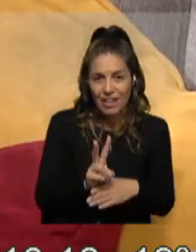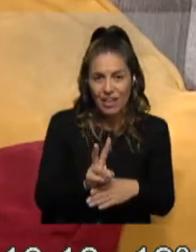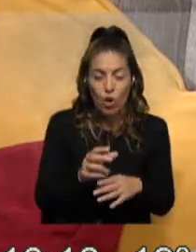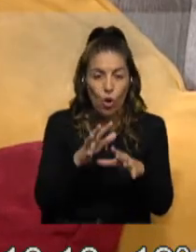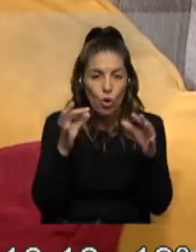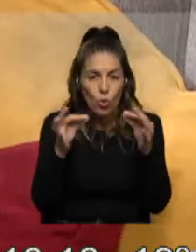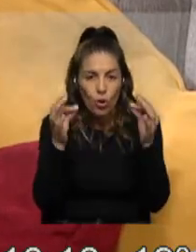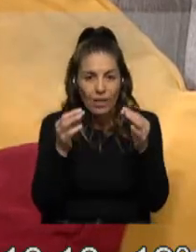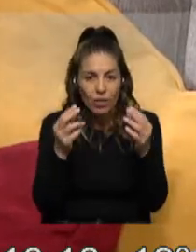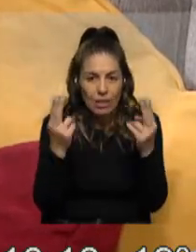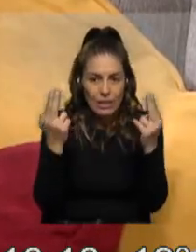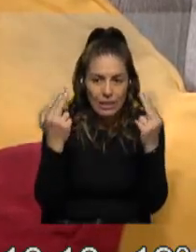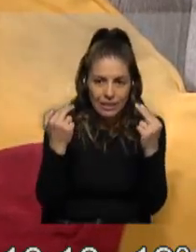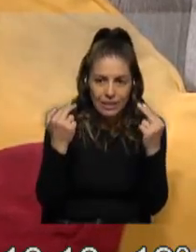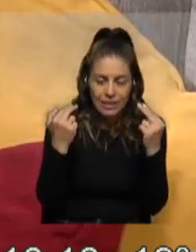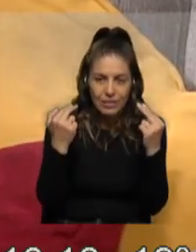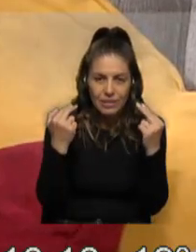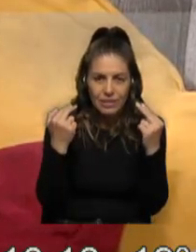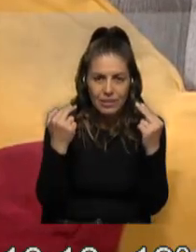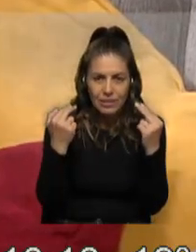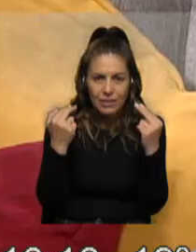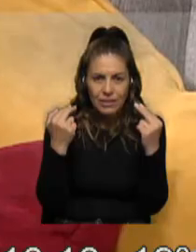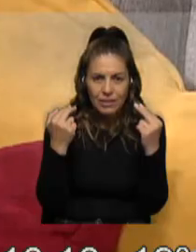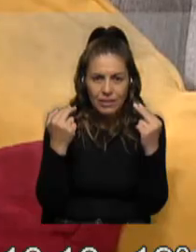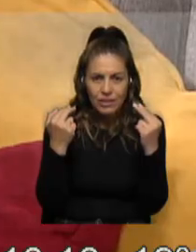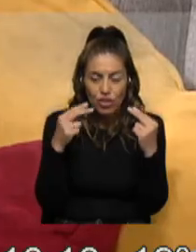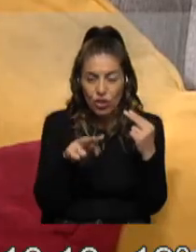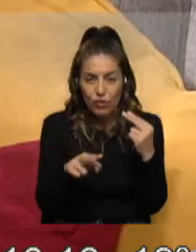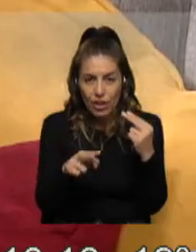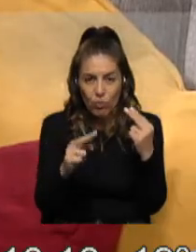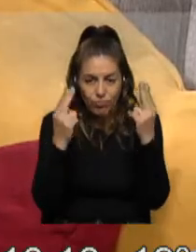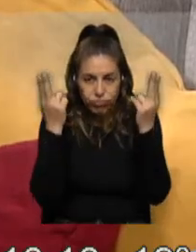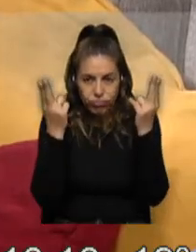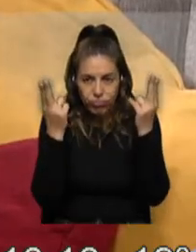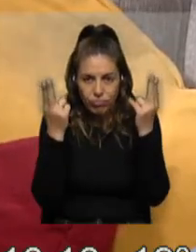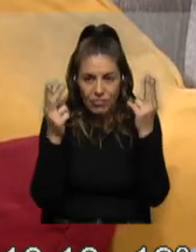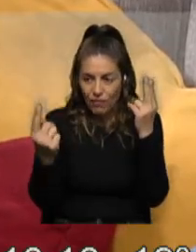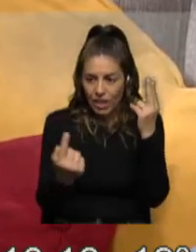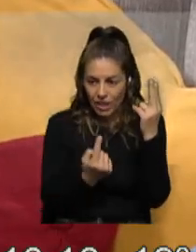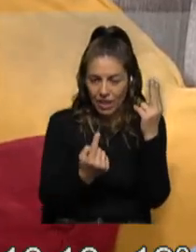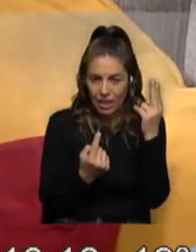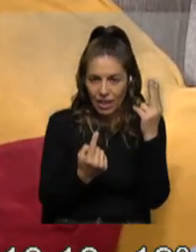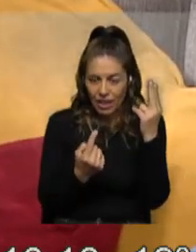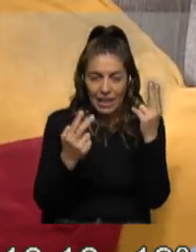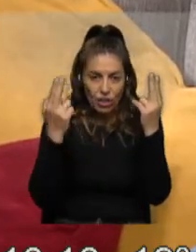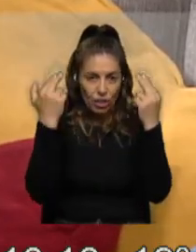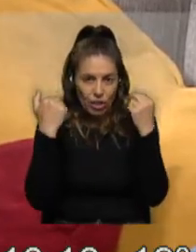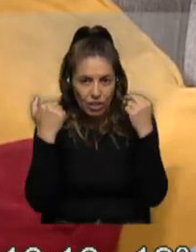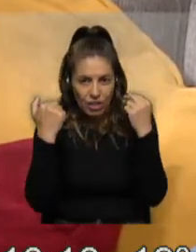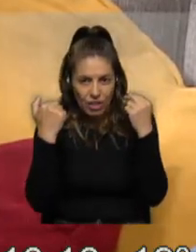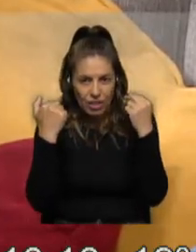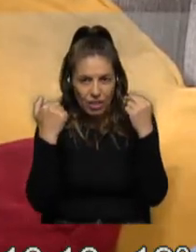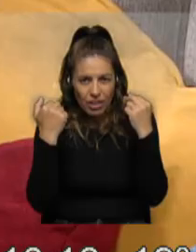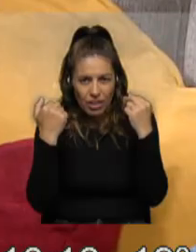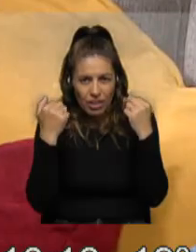gato agacha las orejas, que es la diferencia bastante mayor. Yo miro un gato que está con las orejas paradas y viene y encara. En este otro caso, el gato baja las